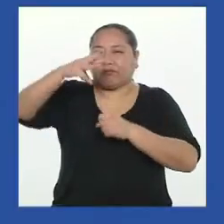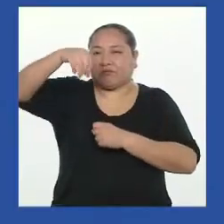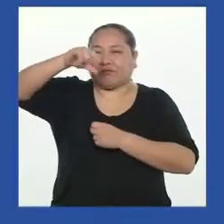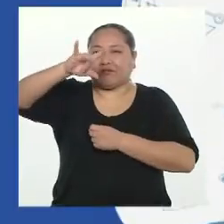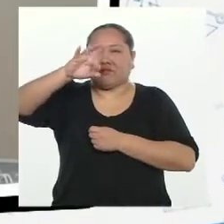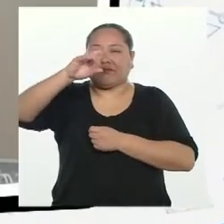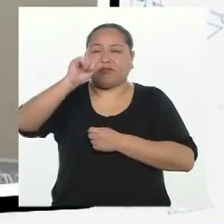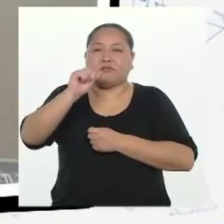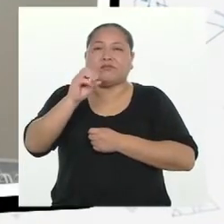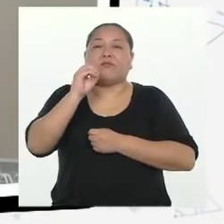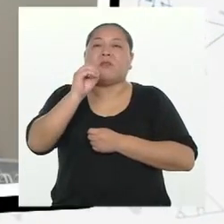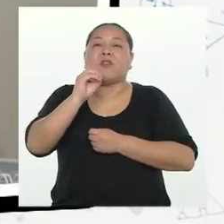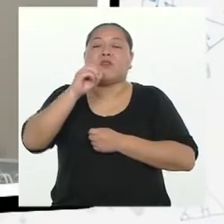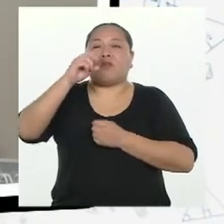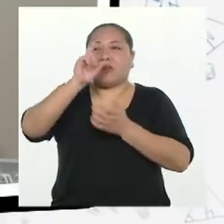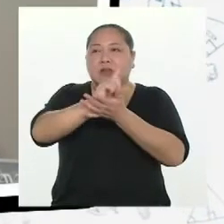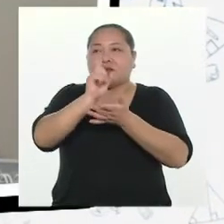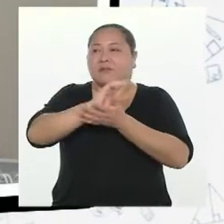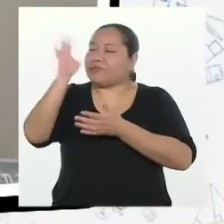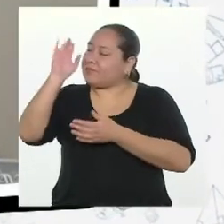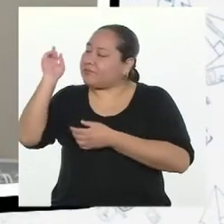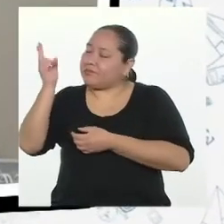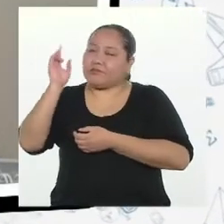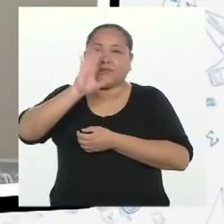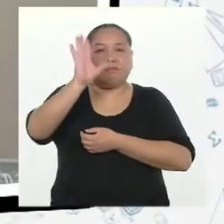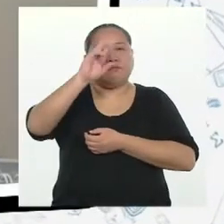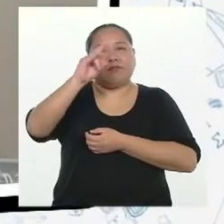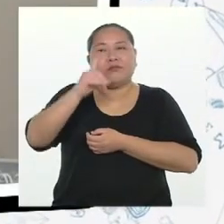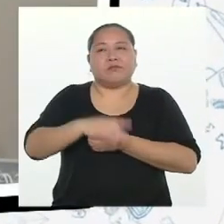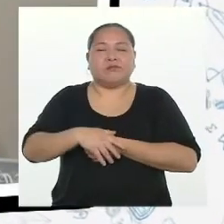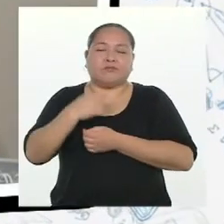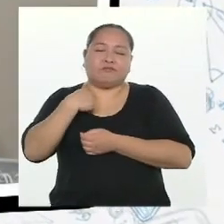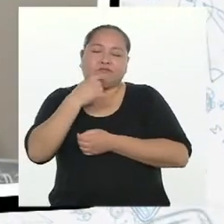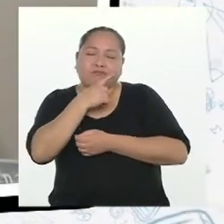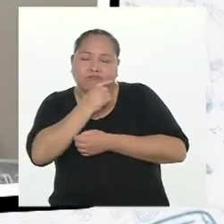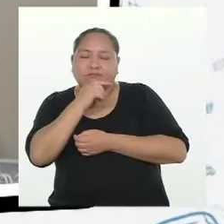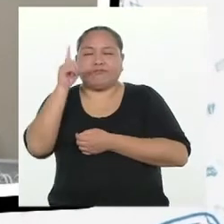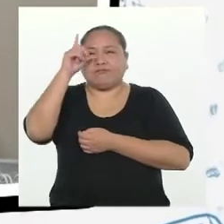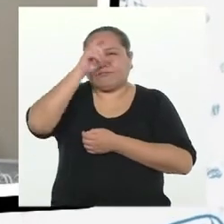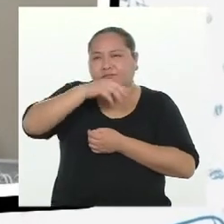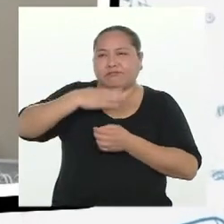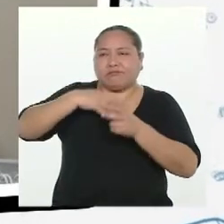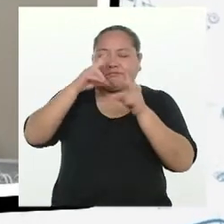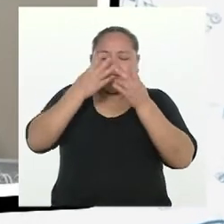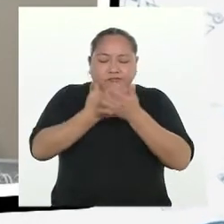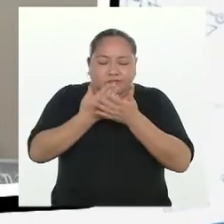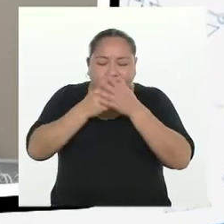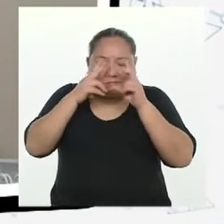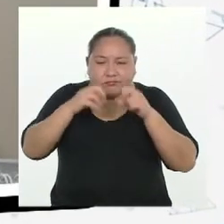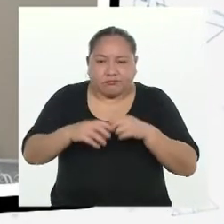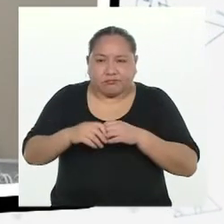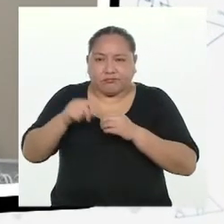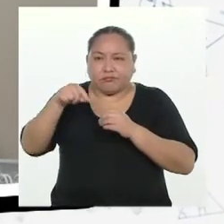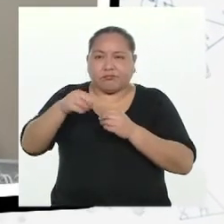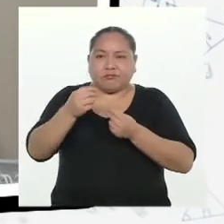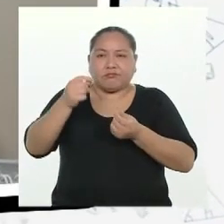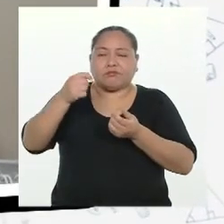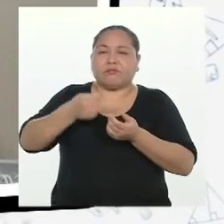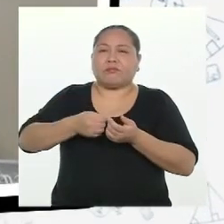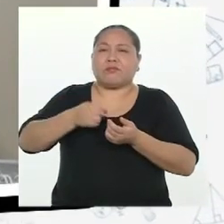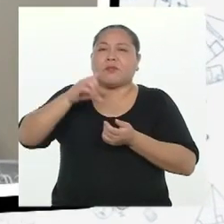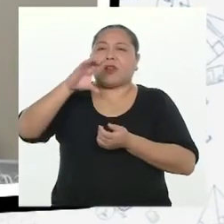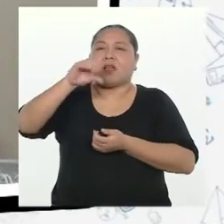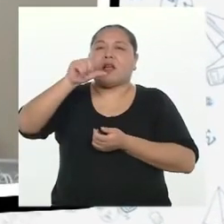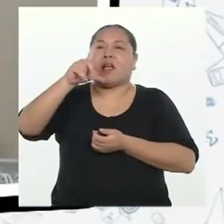Lima. Hola profesor Luis Rodrigo, tuve algunas dificultades en mi experimento. Cuando disolví el cubo de caldo